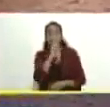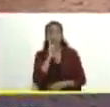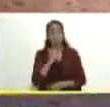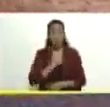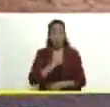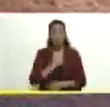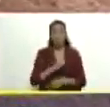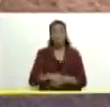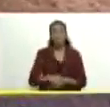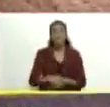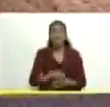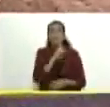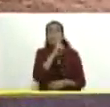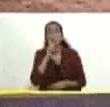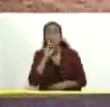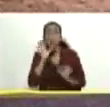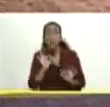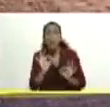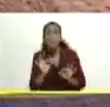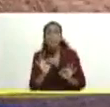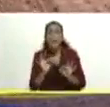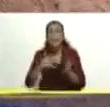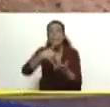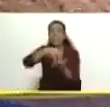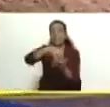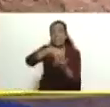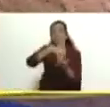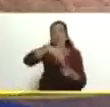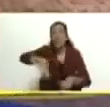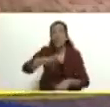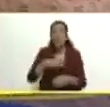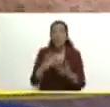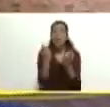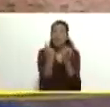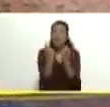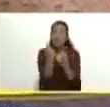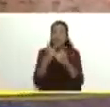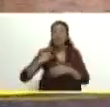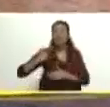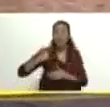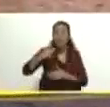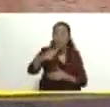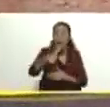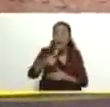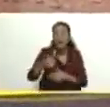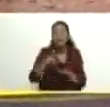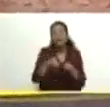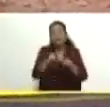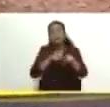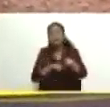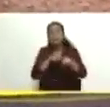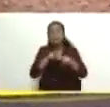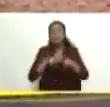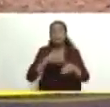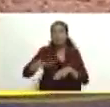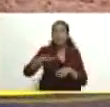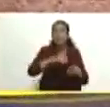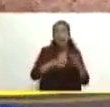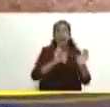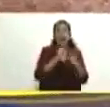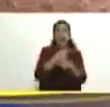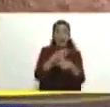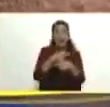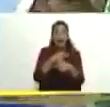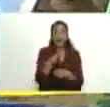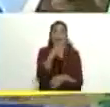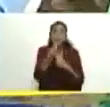correcto. Presidente, una de las déficits aquí es la falta del transporte que nos retrasa el ciclo de la distribución del gas. ¿Cómo así?